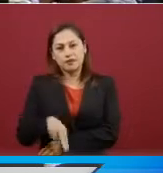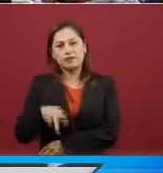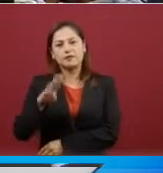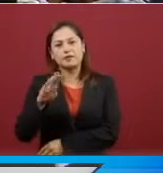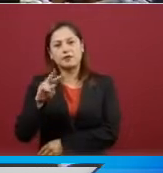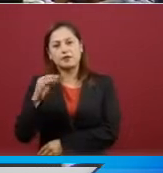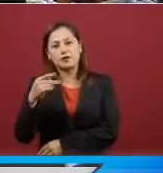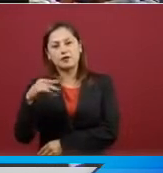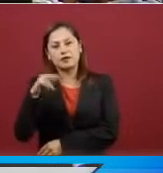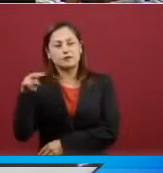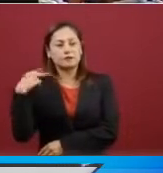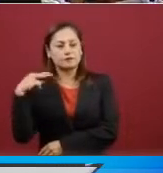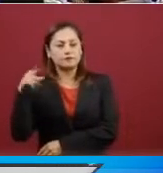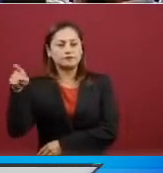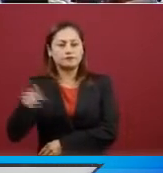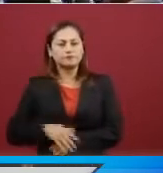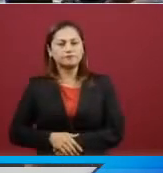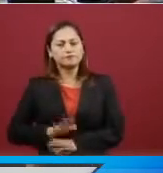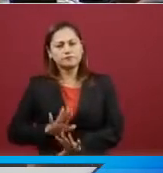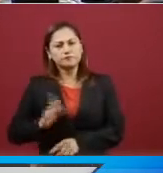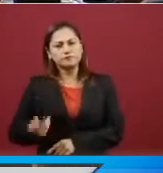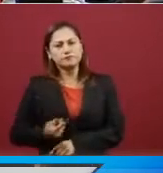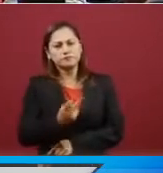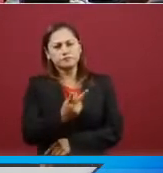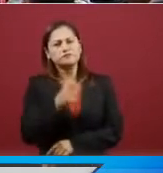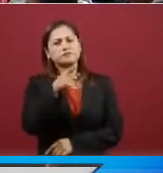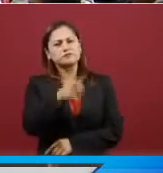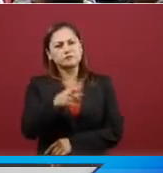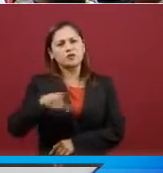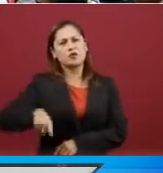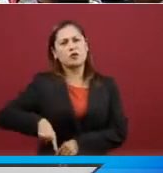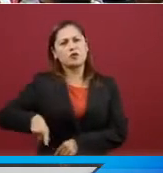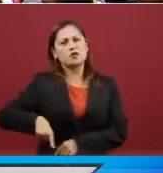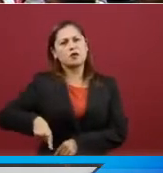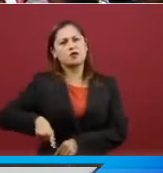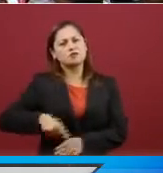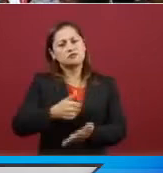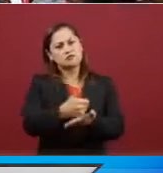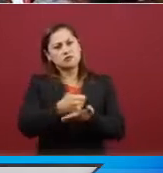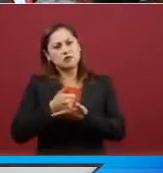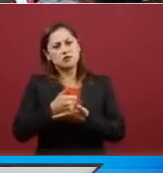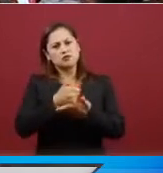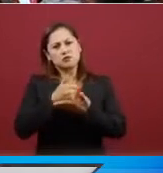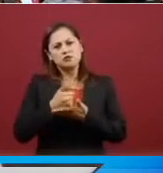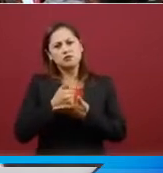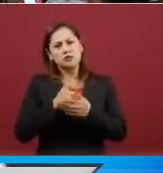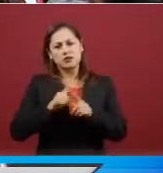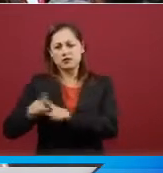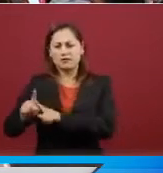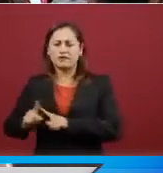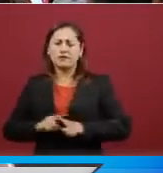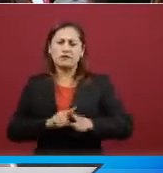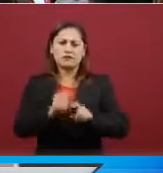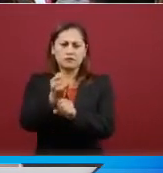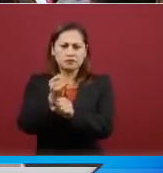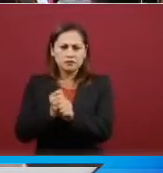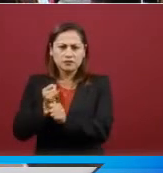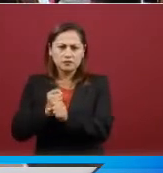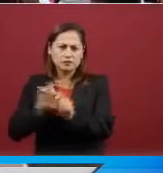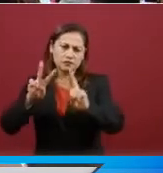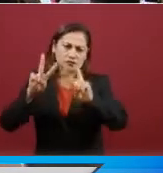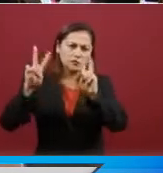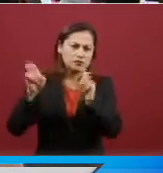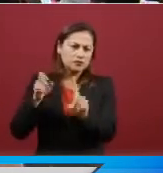Vanguardia Veracruz denuncia abusos de los dueños de comunicación, la falta de pago de seguridad social, engañan a trabajadores y gobierno, y no